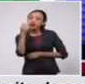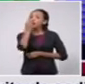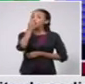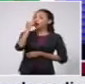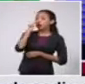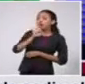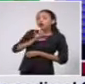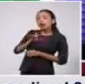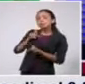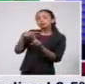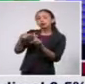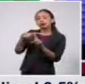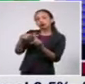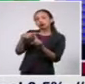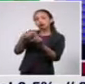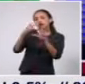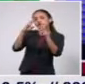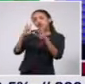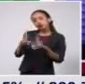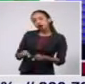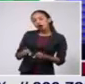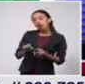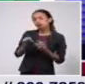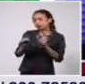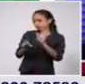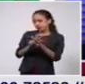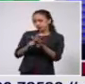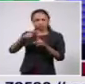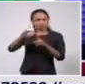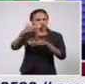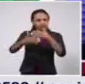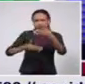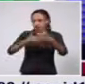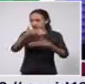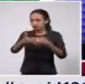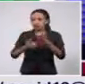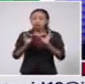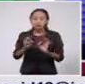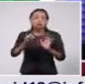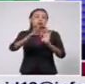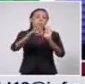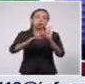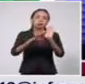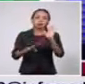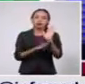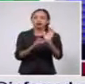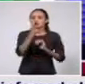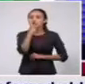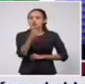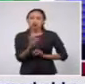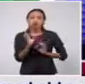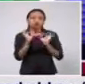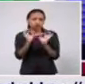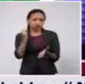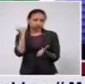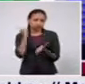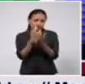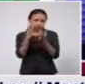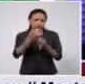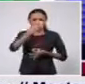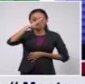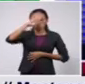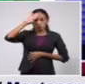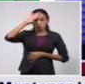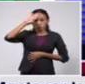se inició el tratamiento según el protocolo que está establecido. Su cuadro clínico